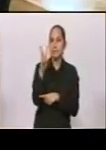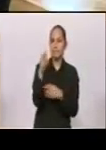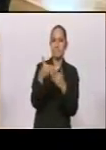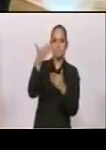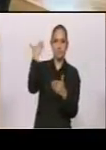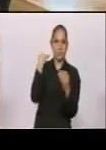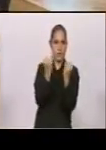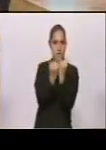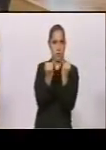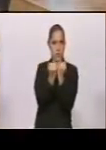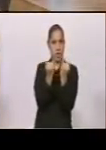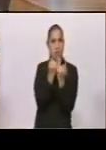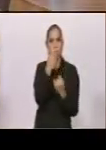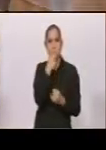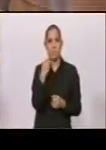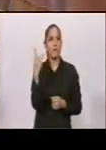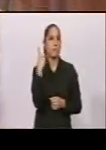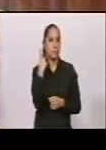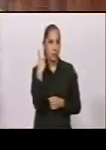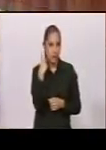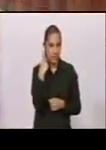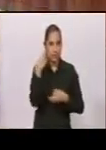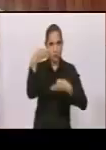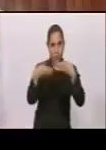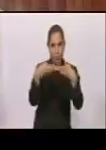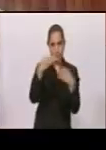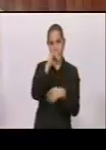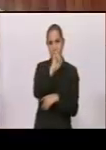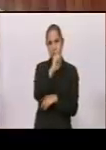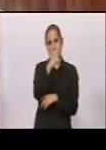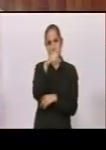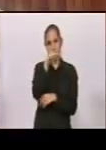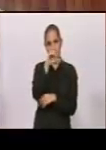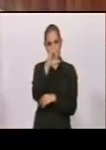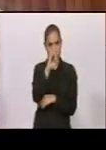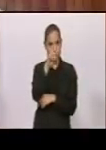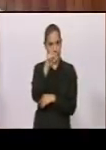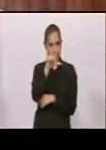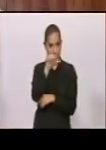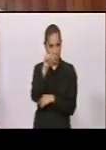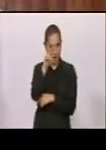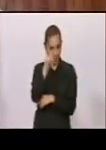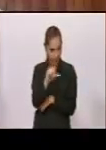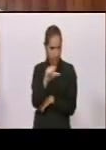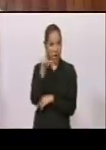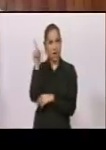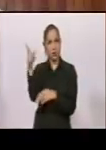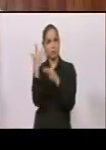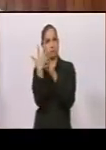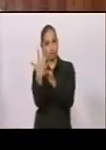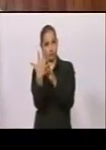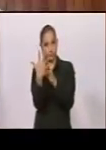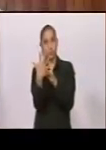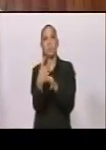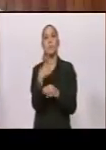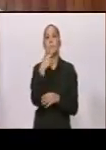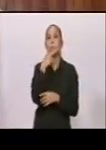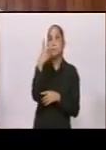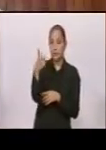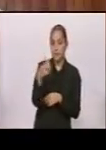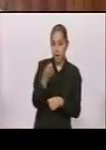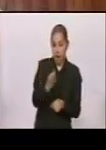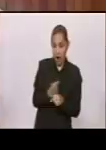juez y político jalisciense don Ignacio Vallarta. Cito: es la democracia